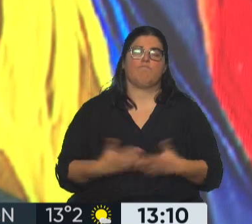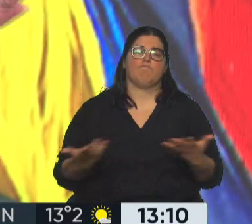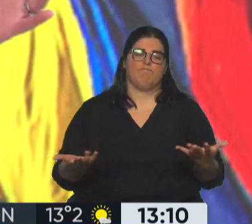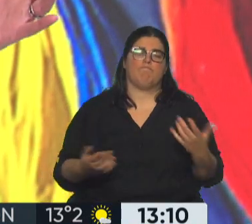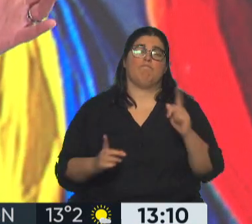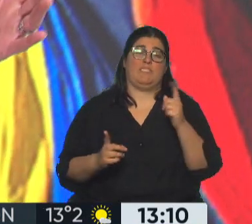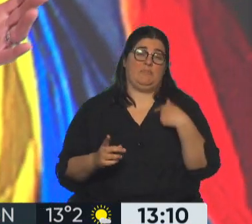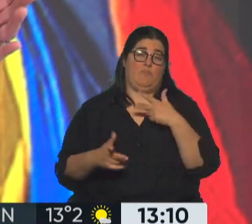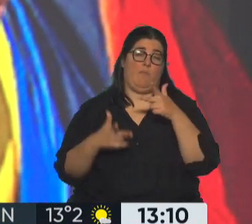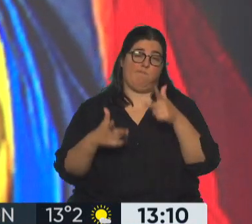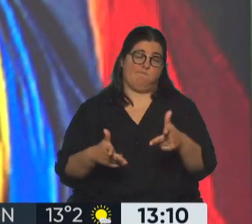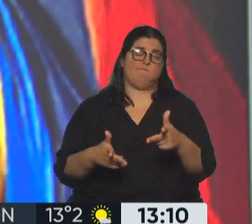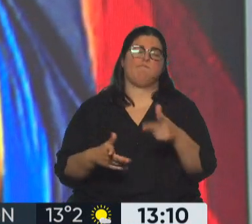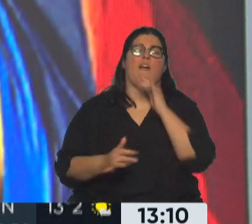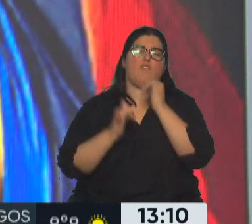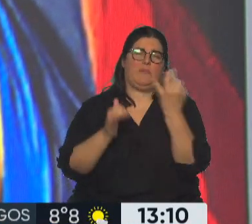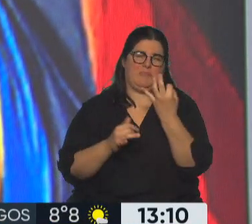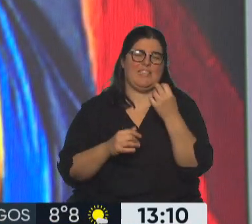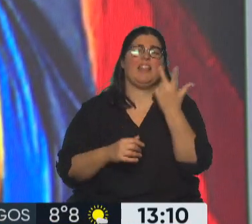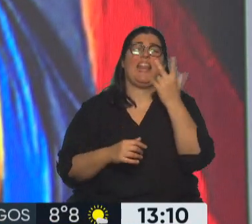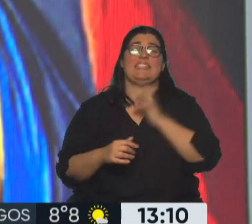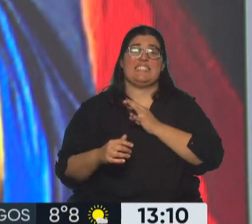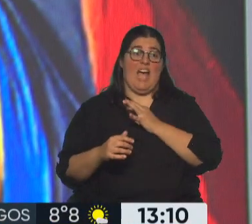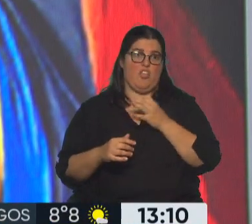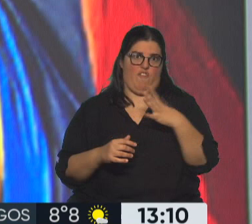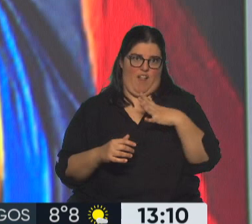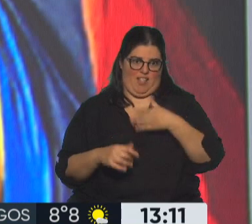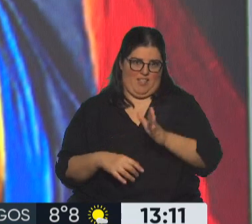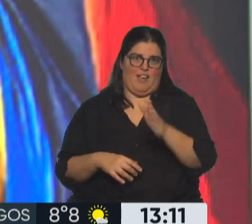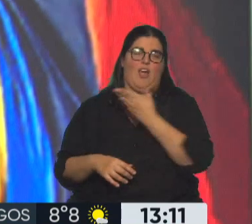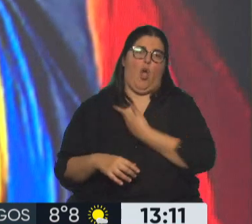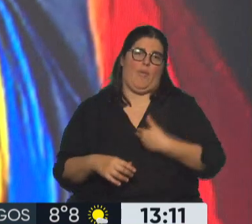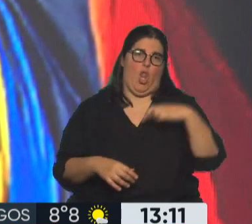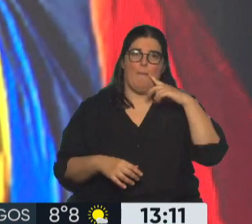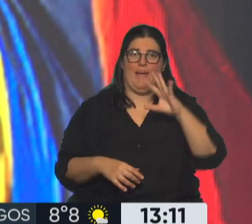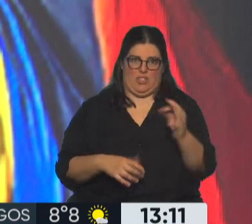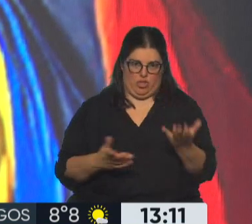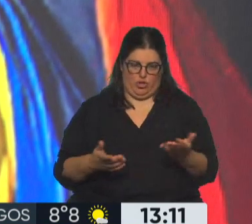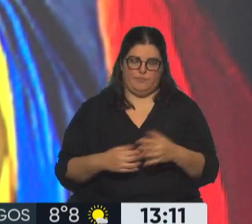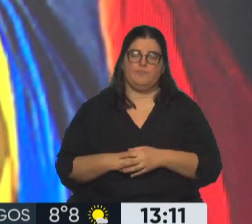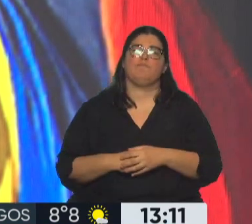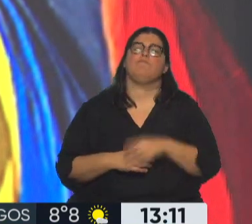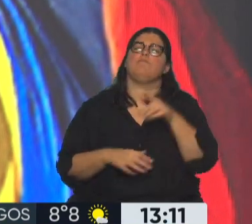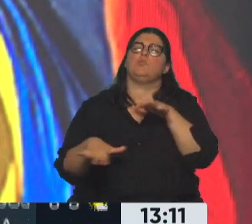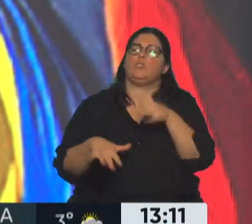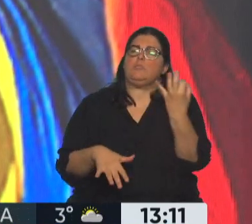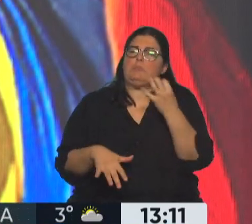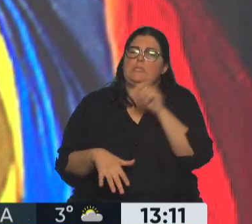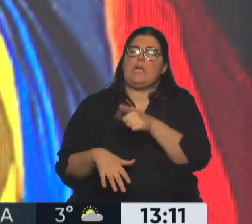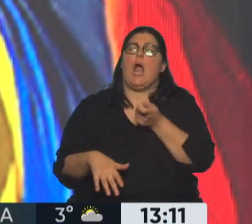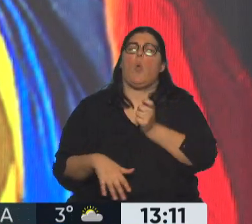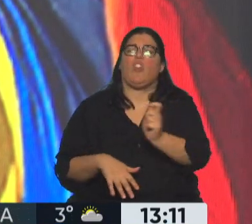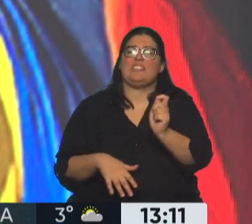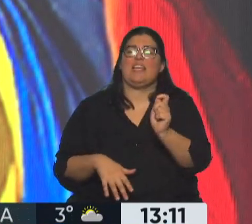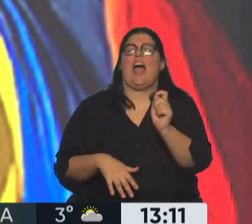allí lo destacamos en este informe especial, 3 años de mandato aún le quedan a Gustavo Petro. Esta situación tan particular judicialmente que está